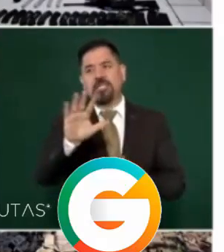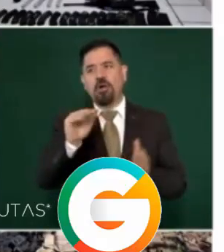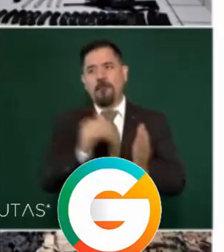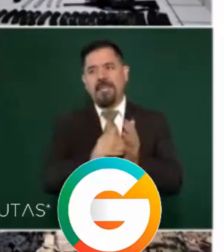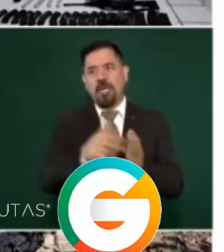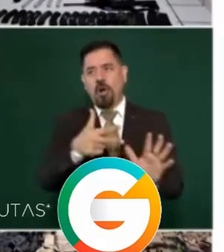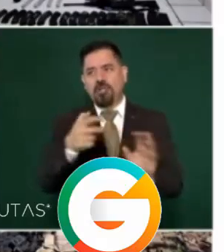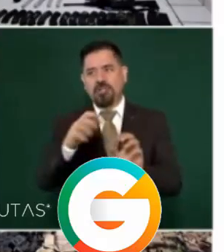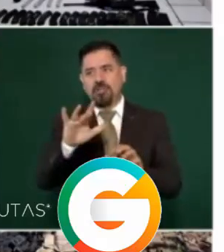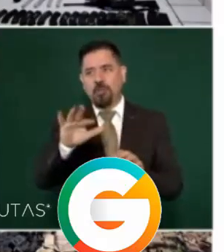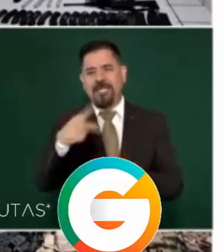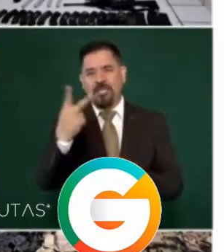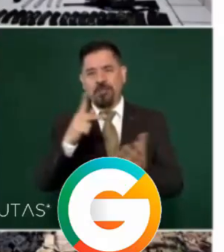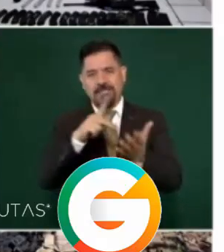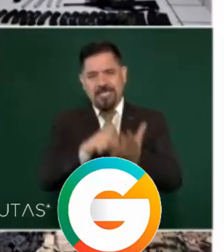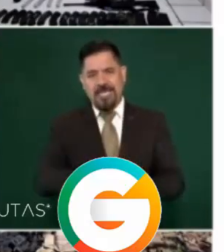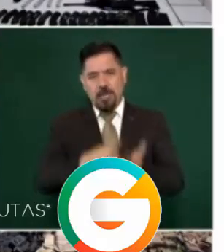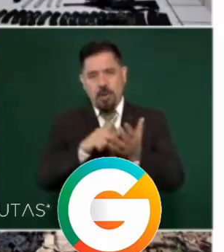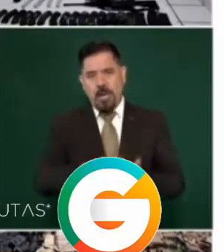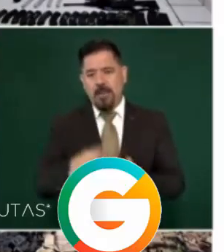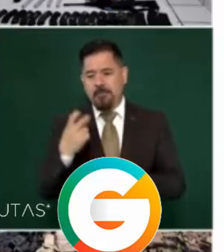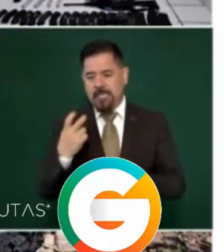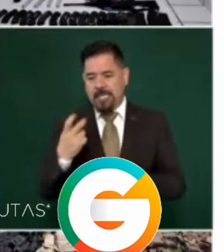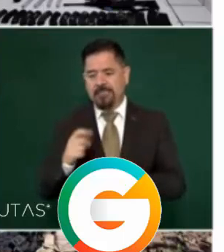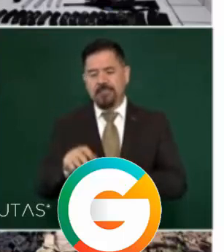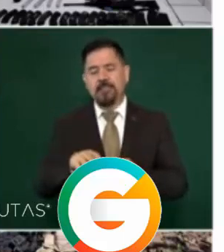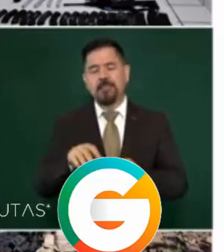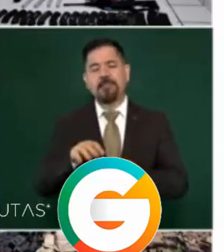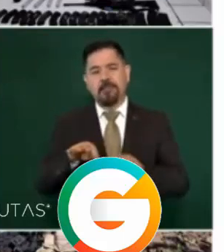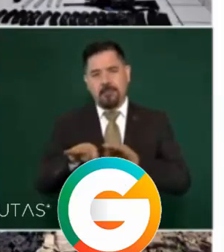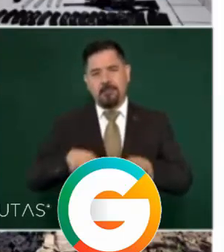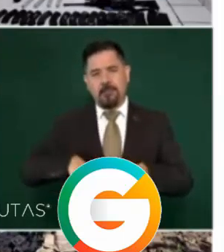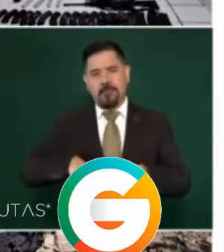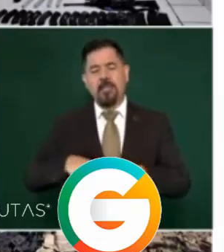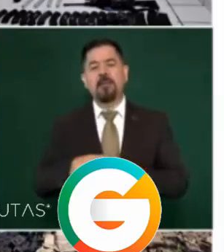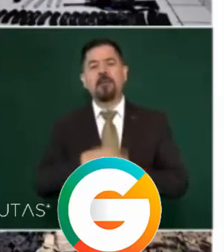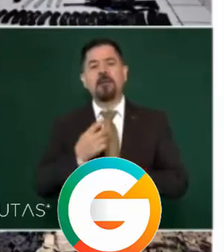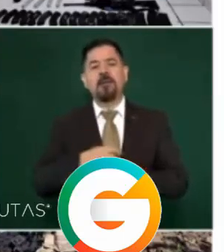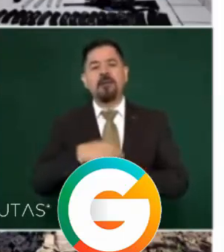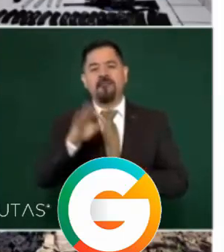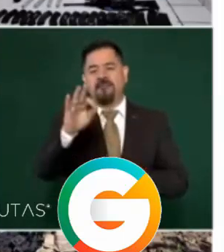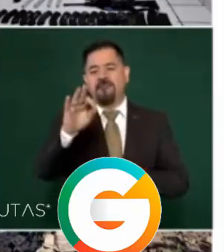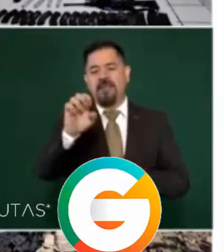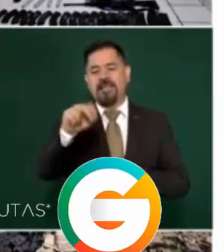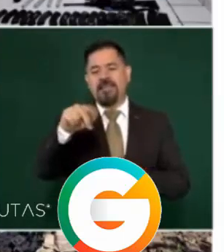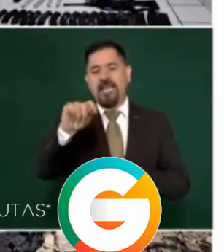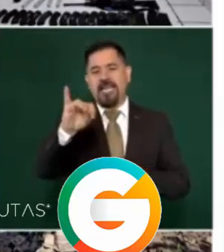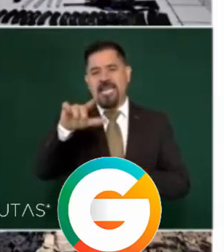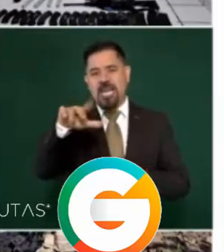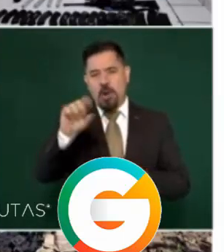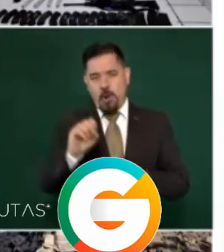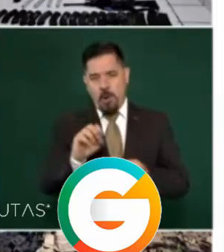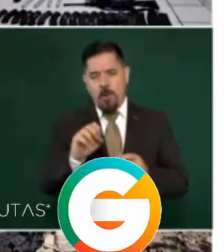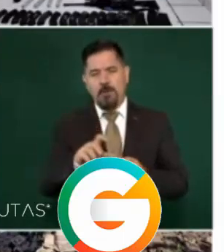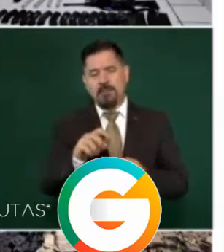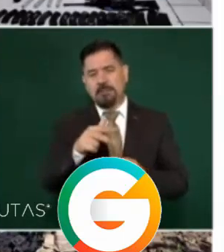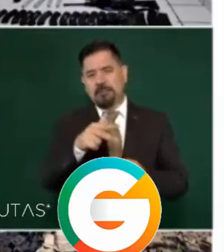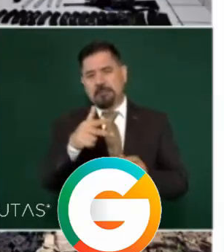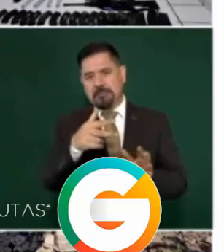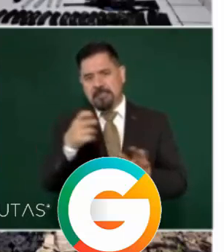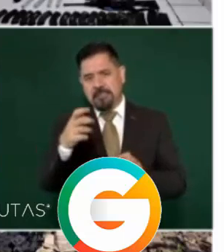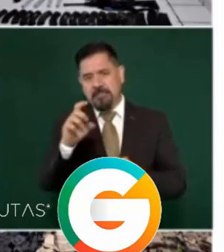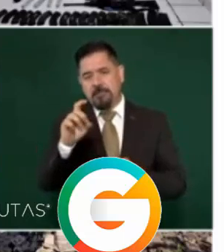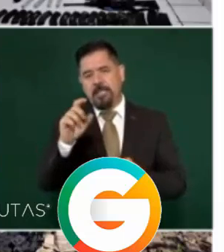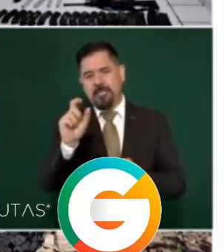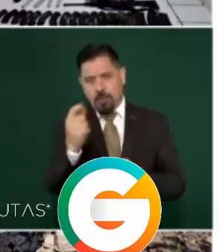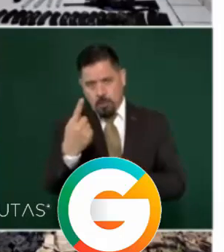25.852 kilogramos en lo que va de la administración. En fentanilo, 321 en el año,